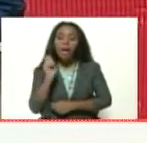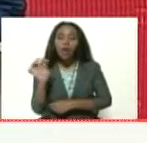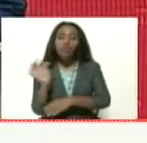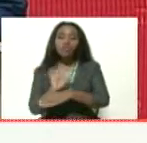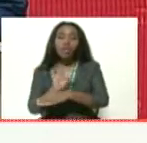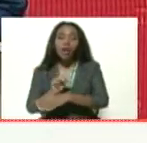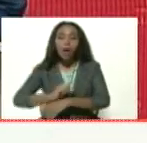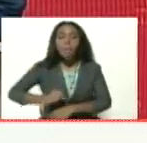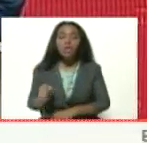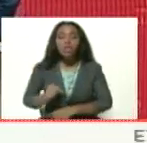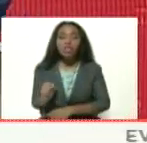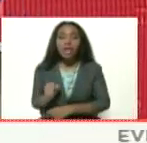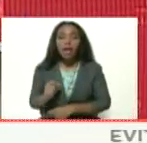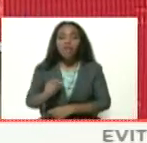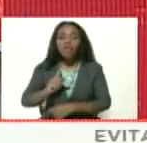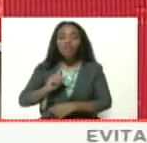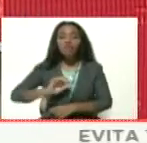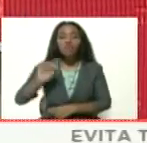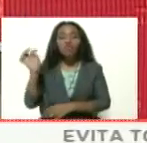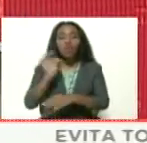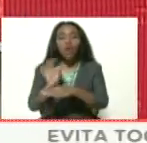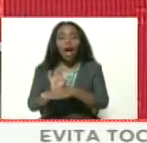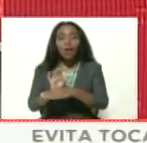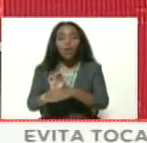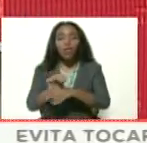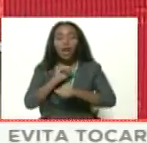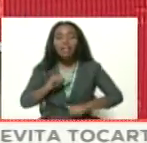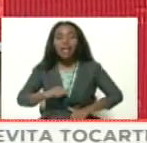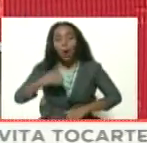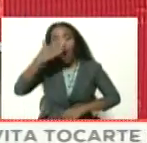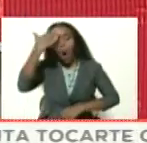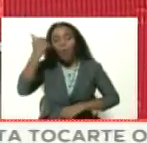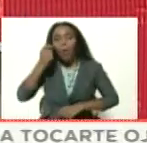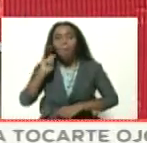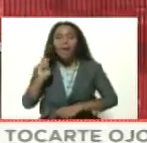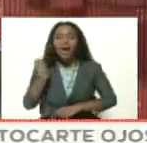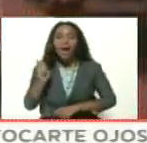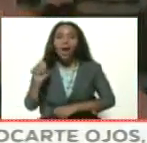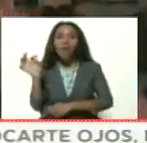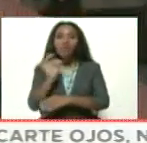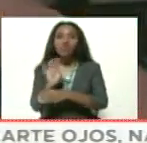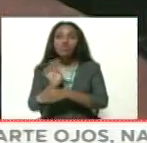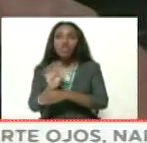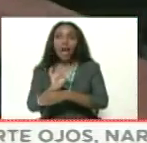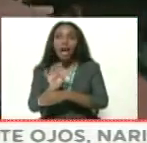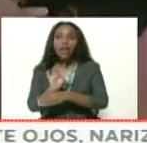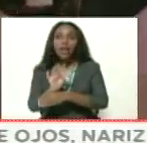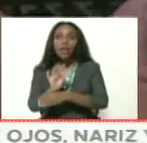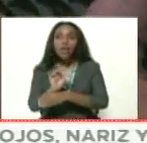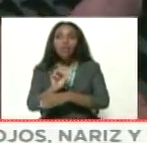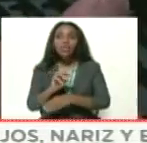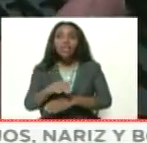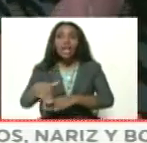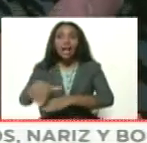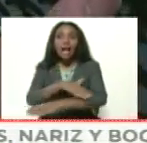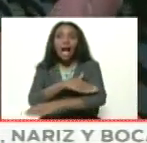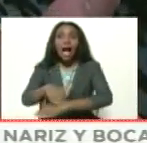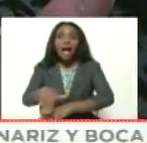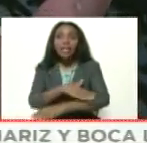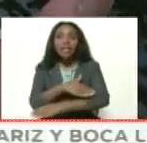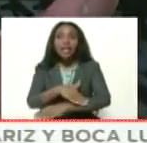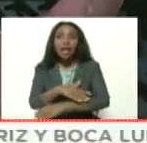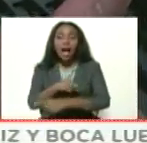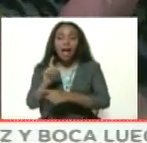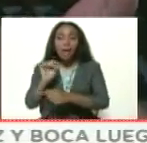y probablemente a funcionarios del ejército, pero se les olvidó pagarle a los funcionarios del tránsito. Pararon